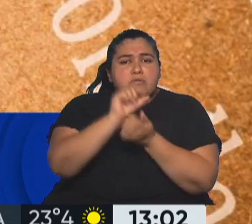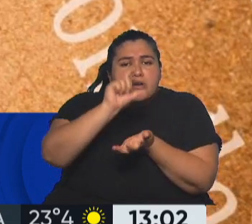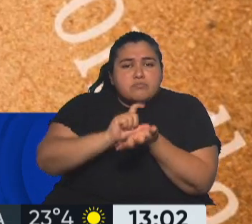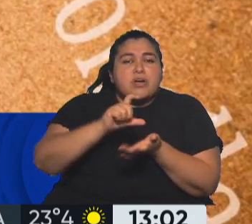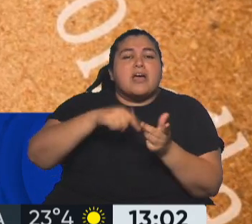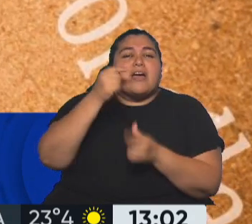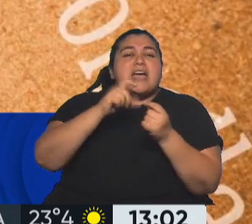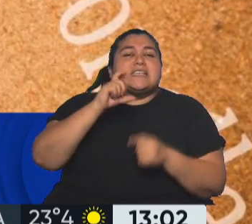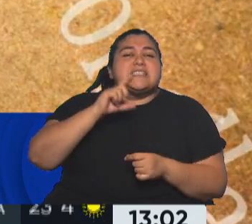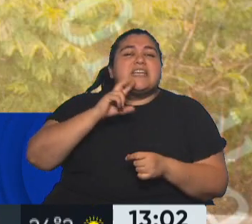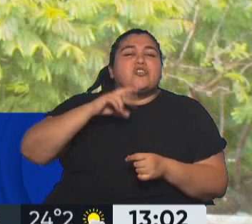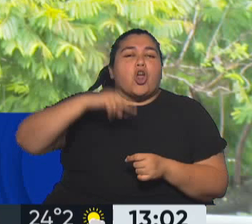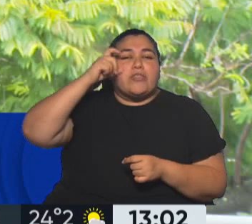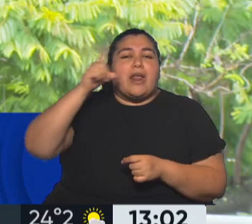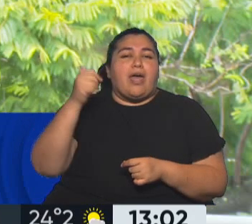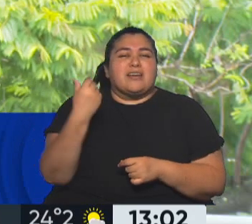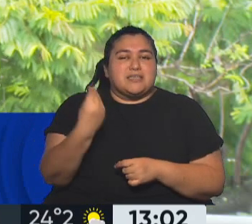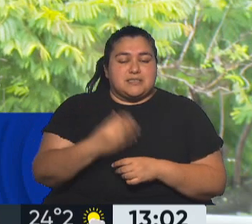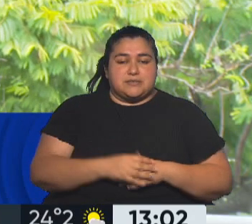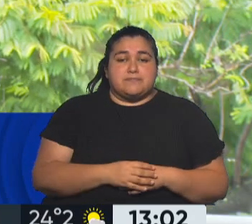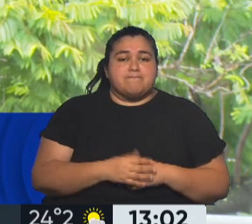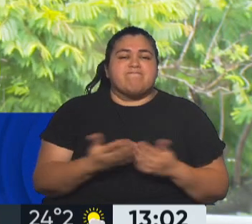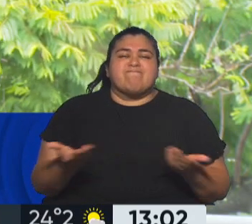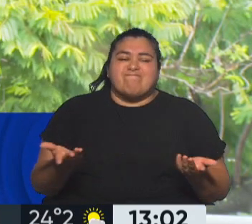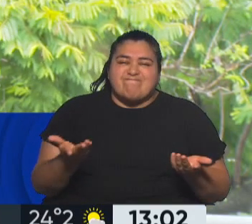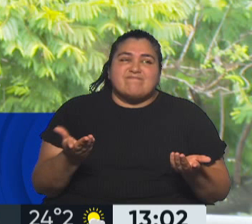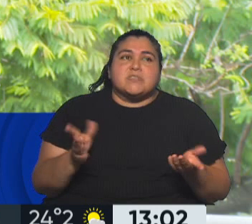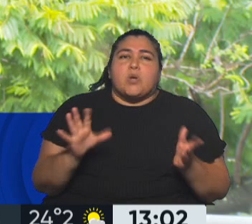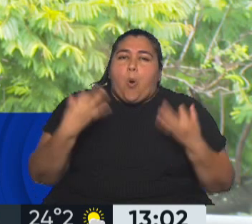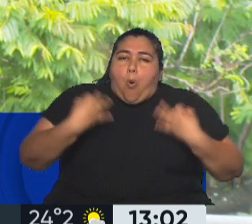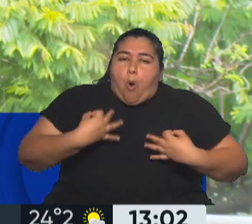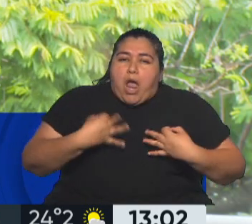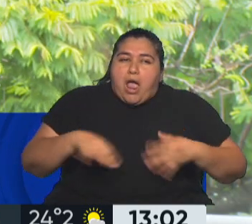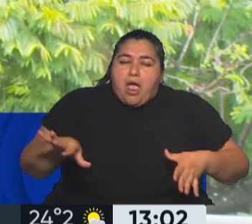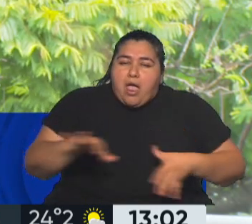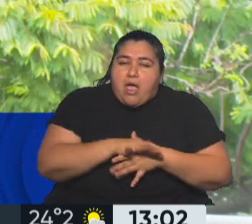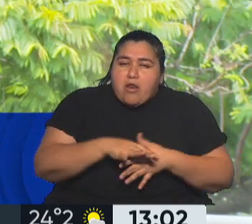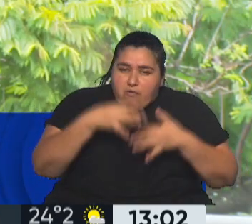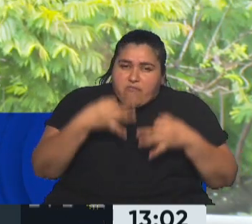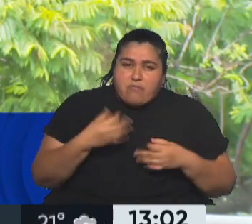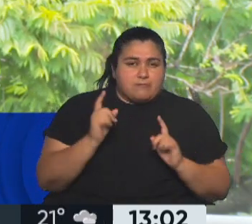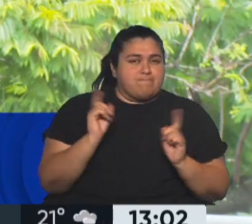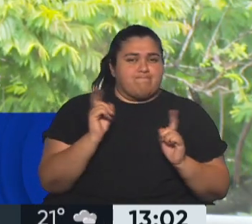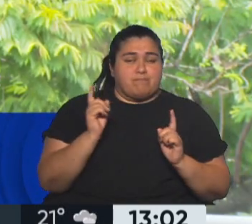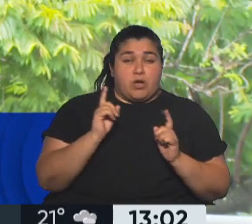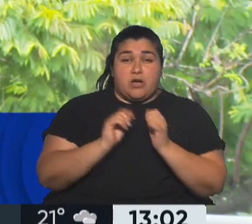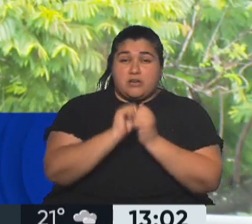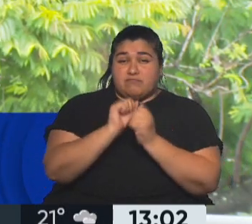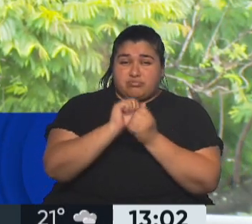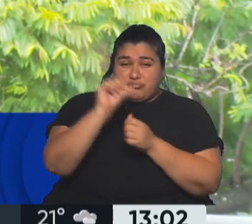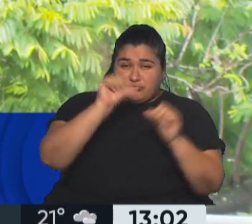citronela la citronela es muy poco efectiva sinceramente y en las en las concentraciones que se podría